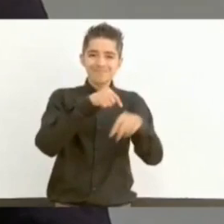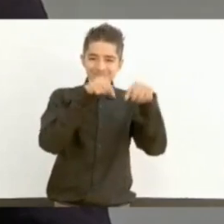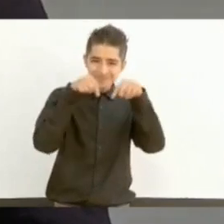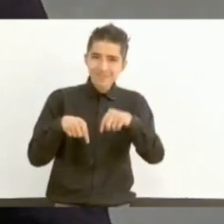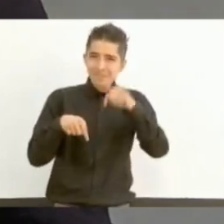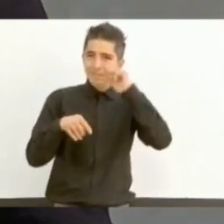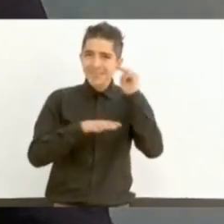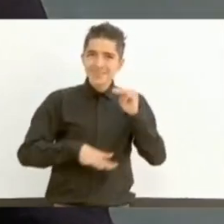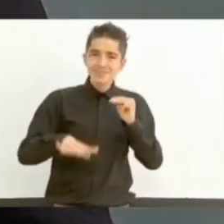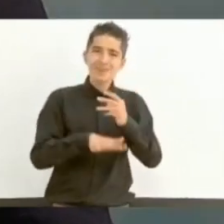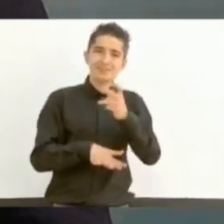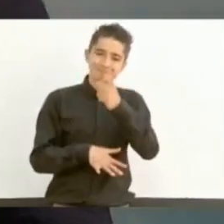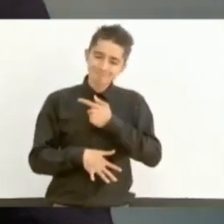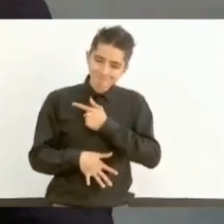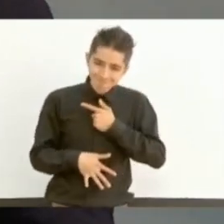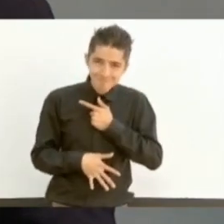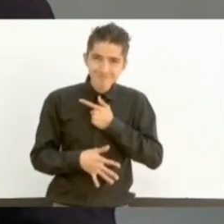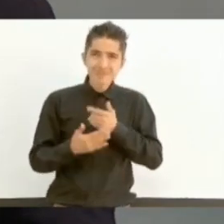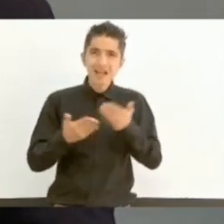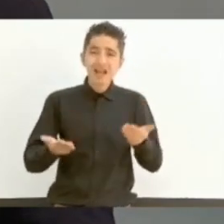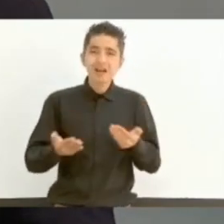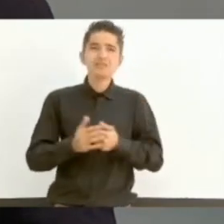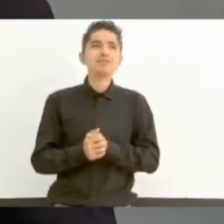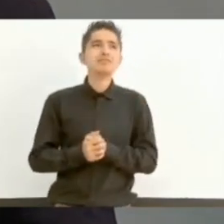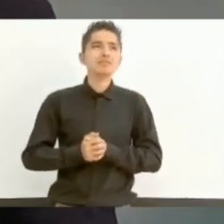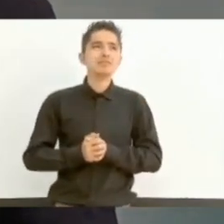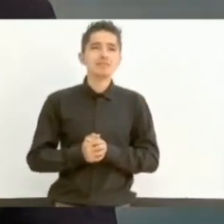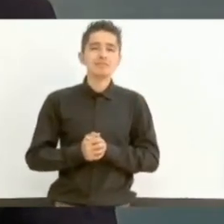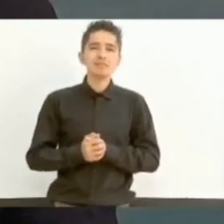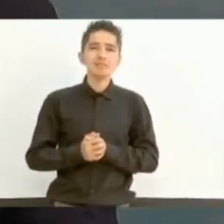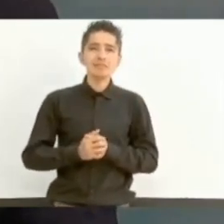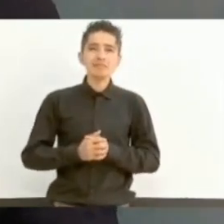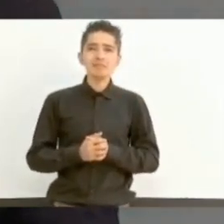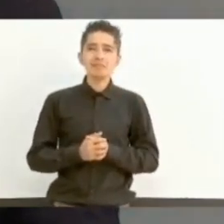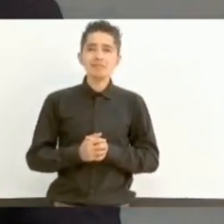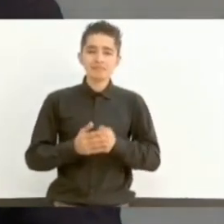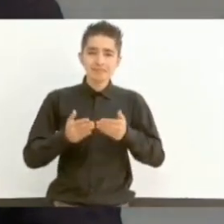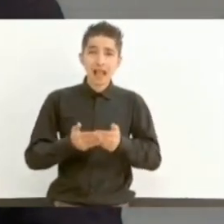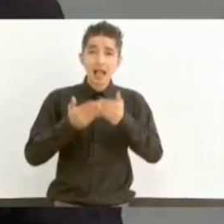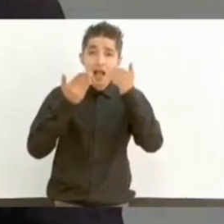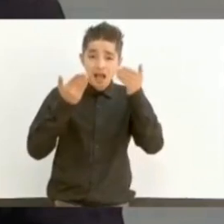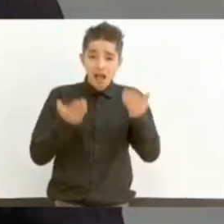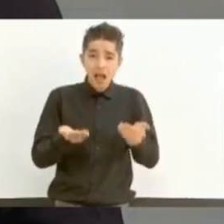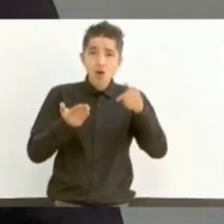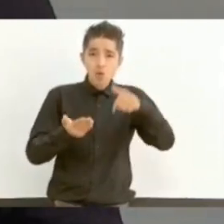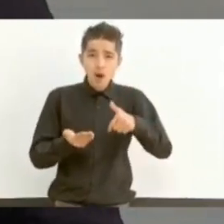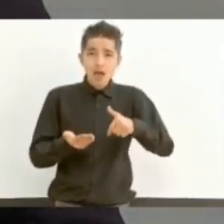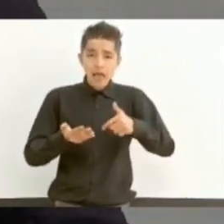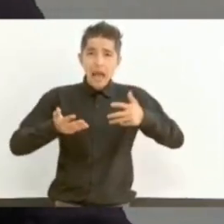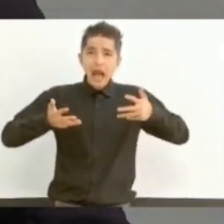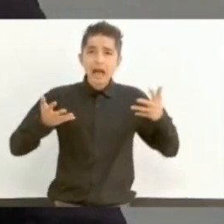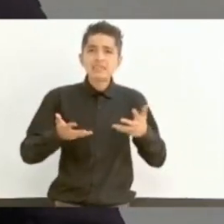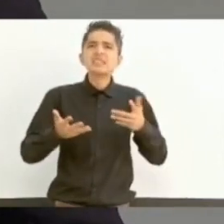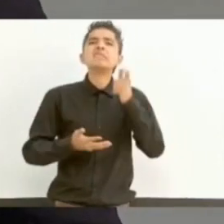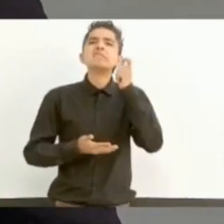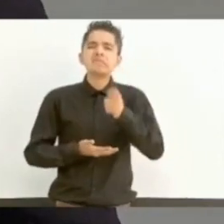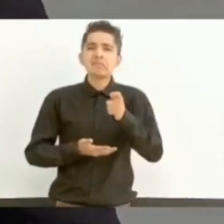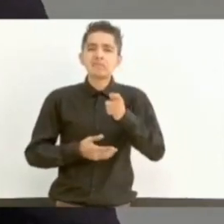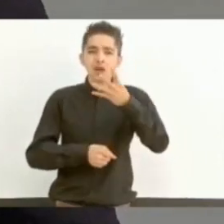Michoacán, ahora que estamos llevando a cabo la cuarta